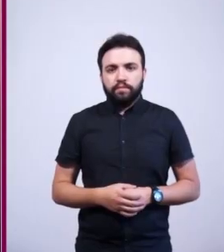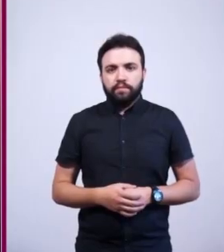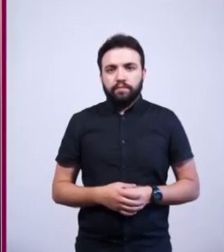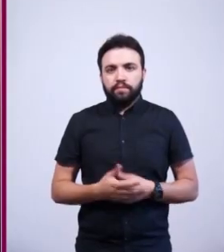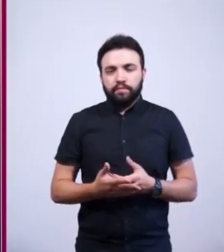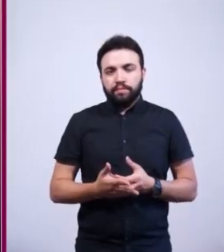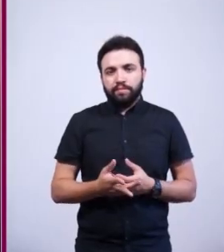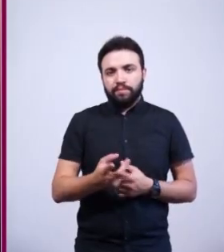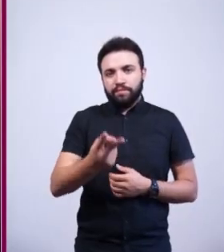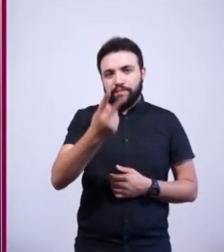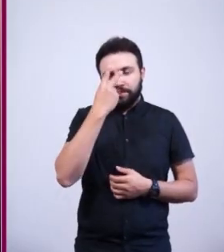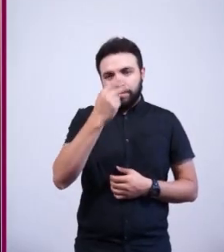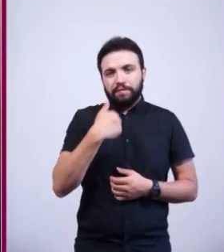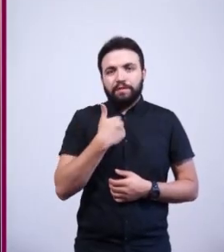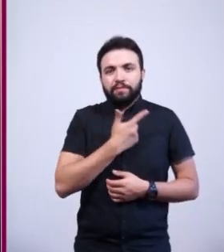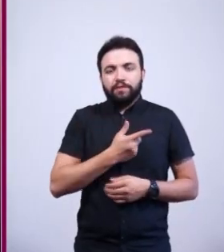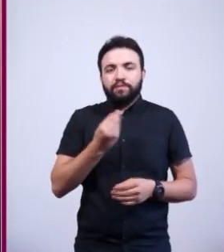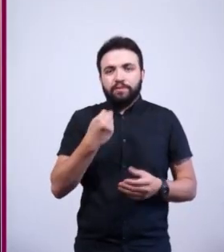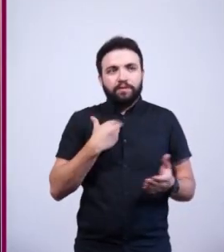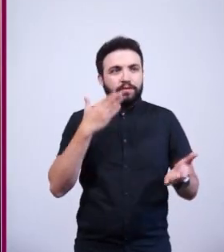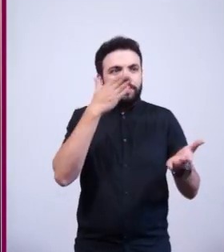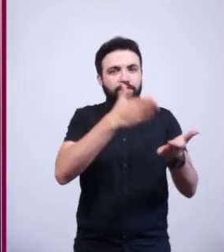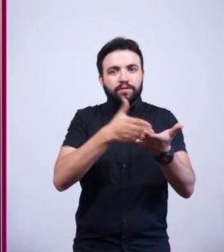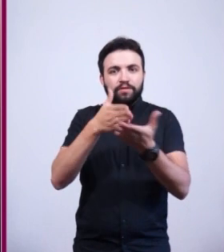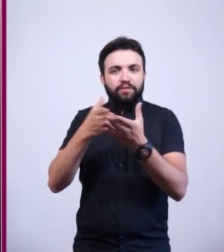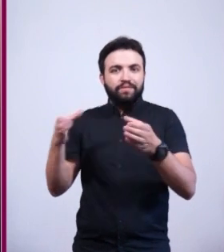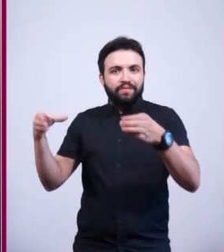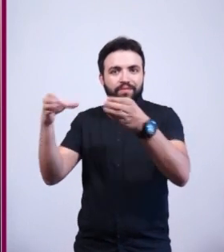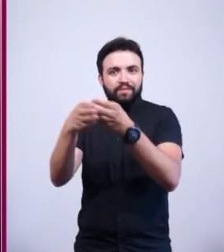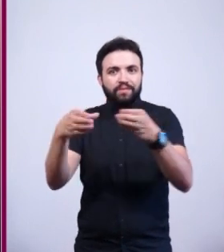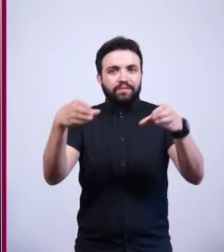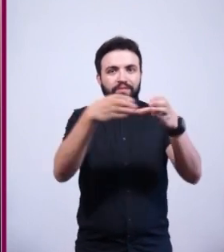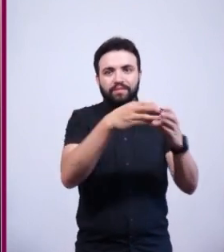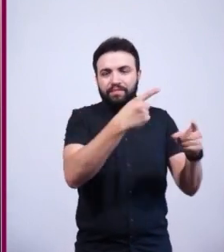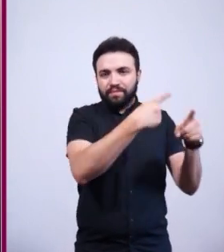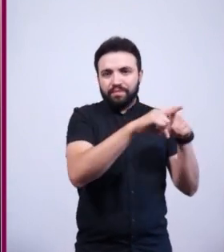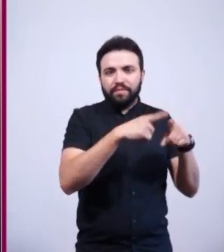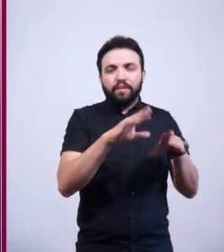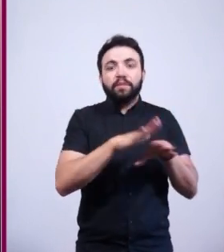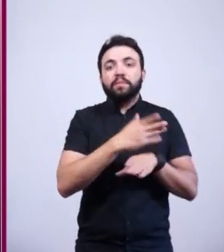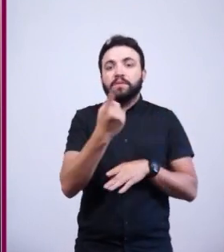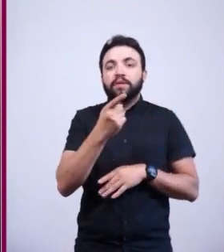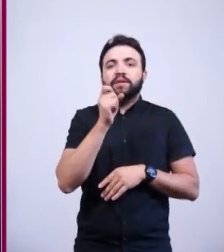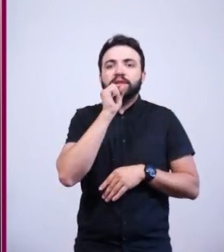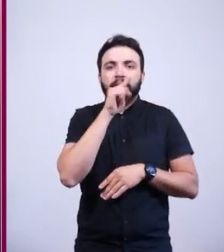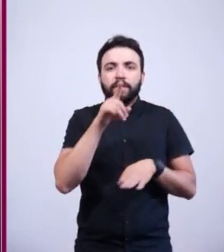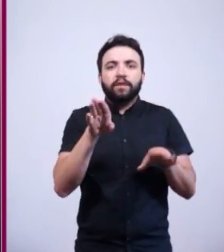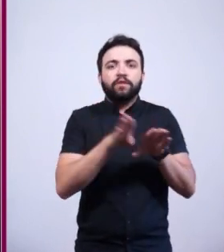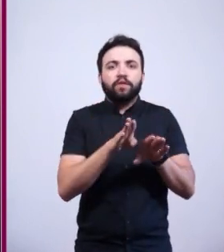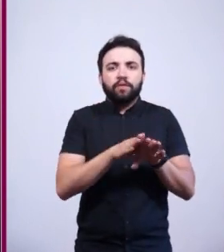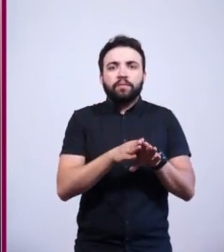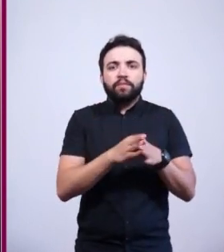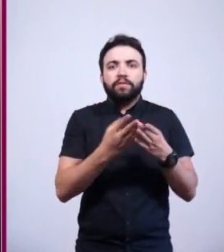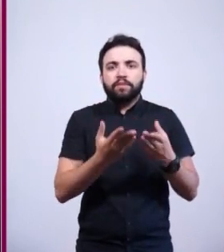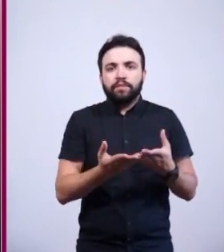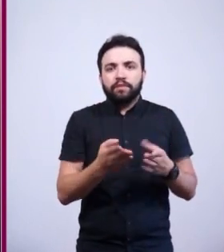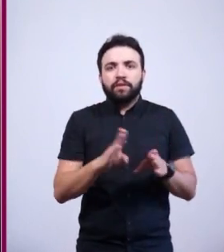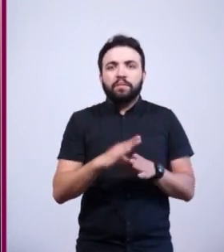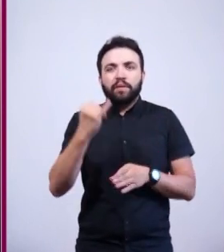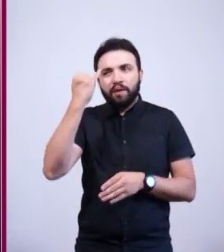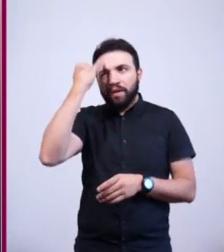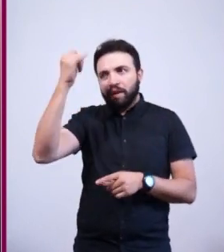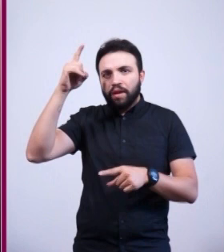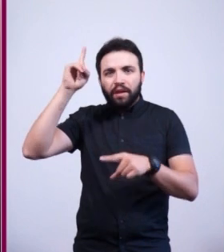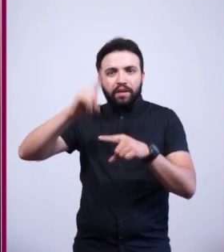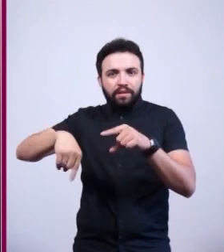Como verán, me encantan los colectivos, y me encantan los colectivos porque también es una manera de quitar esta